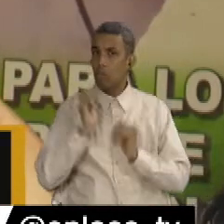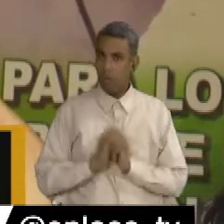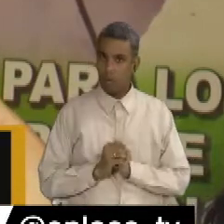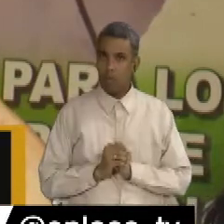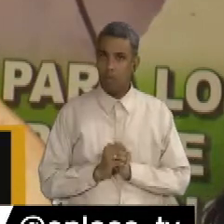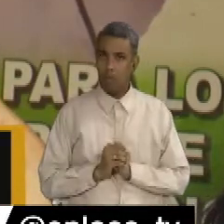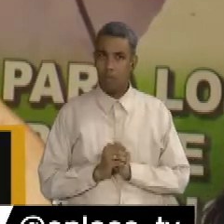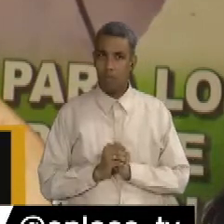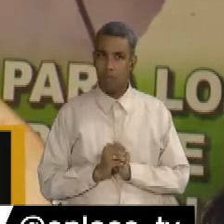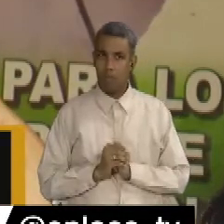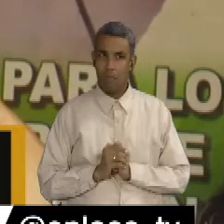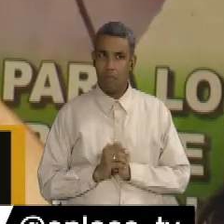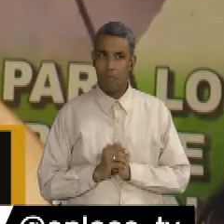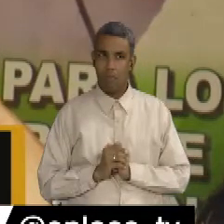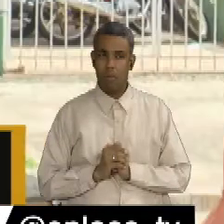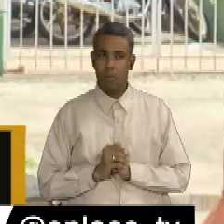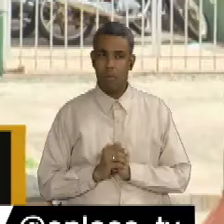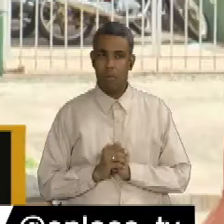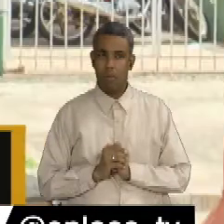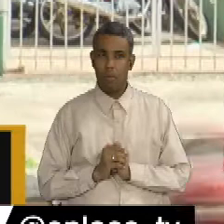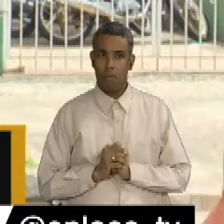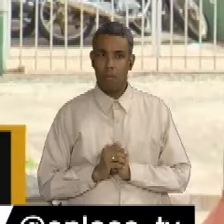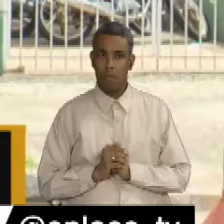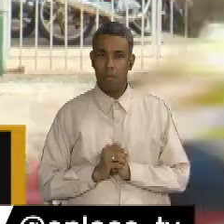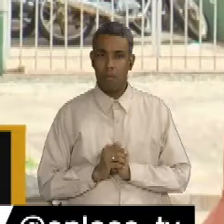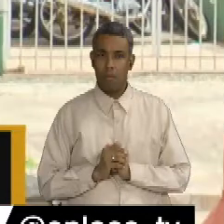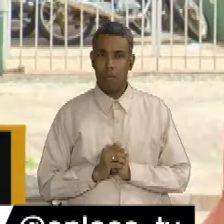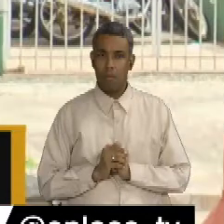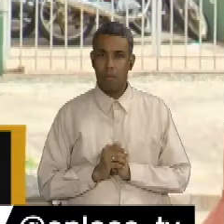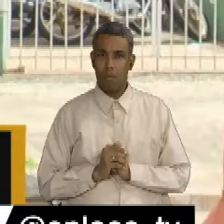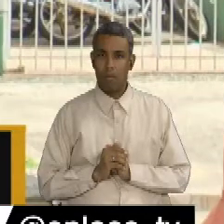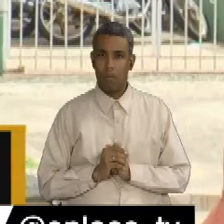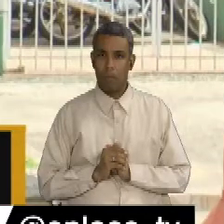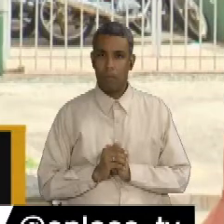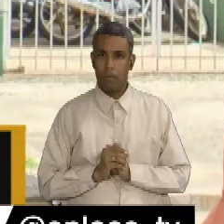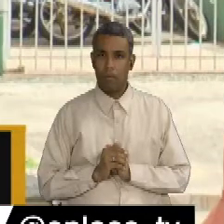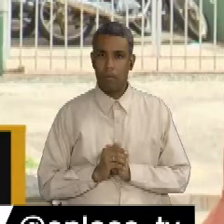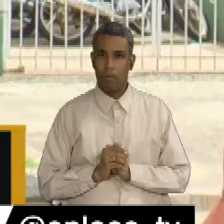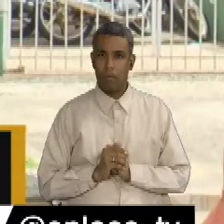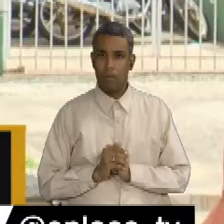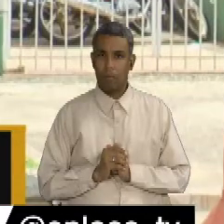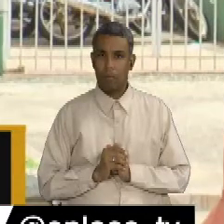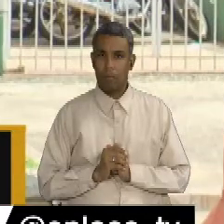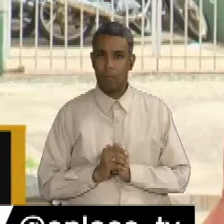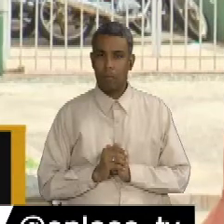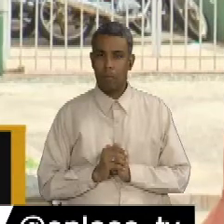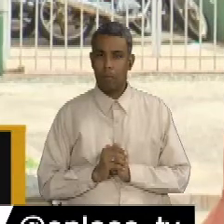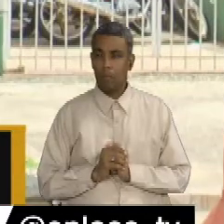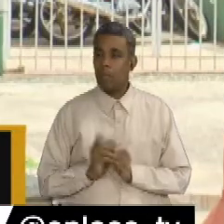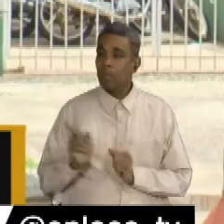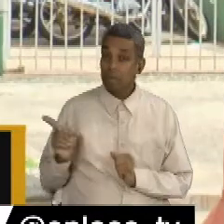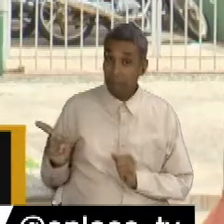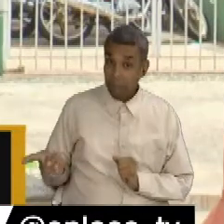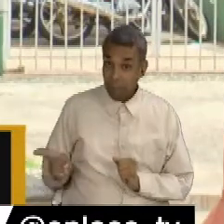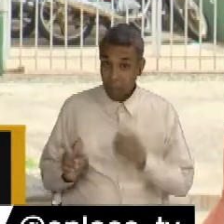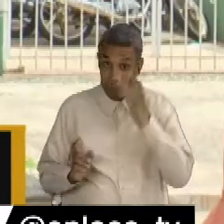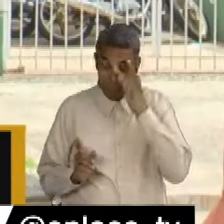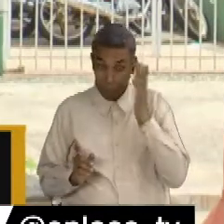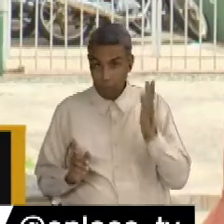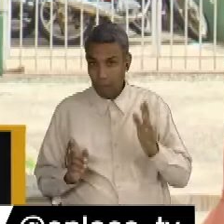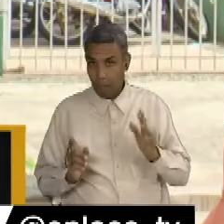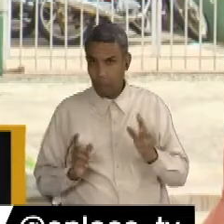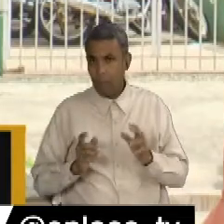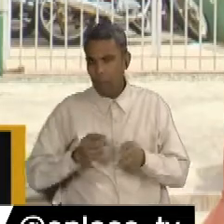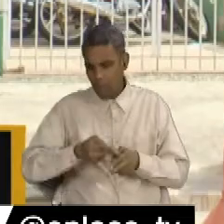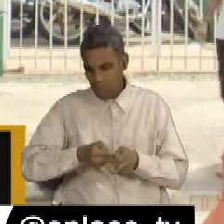esa prerrogativa de la ley penal, ¿no? Estas son algunas actividades precisamente que se tienen previstas luego de que David